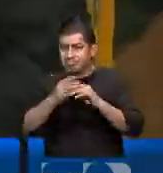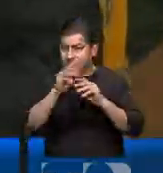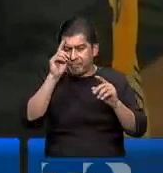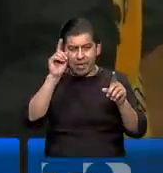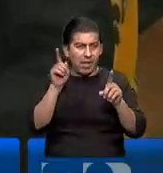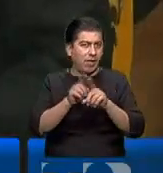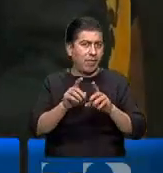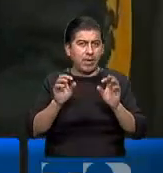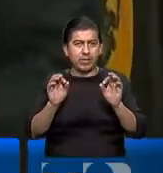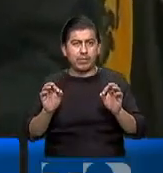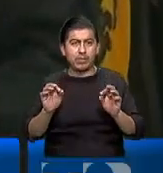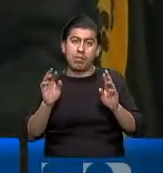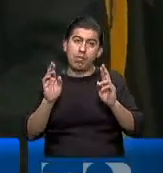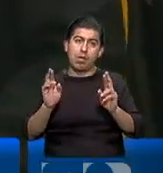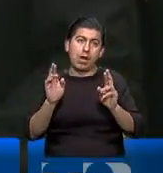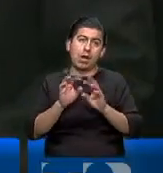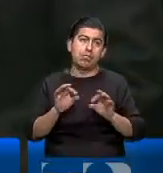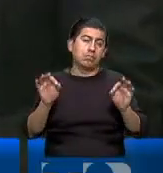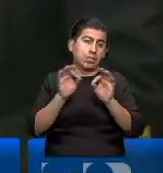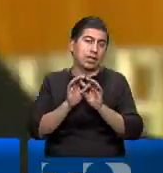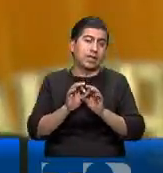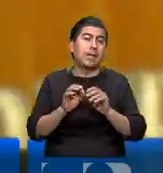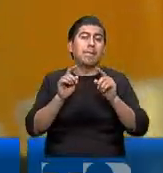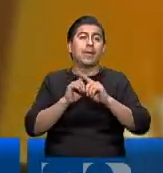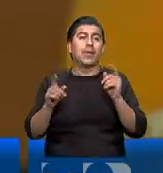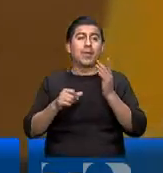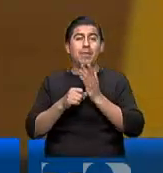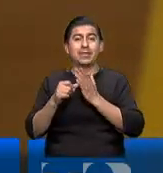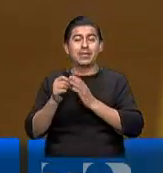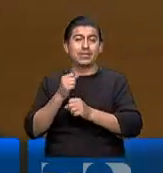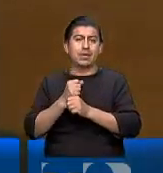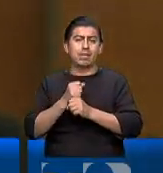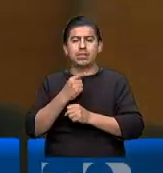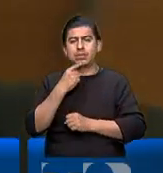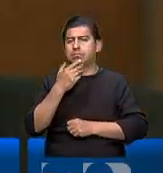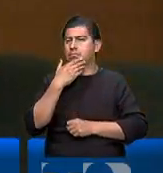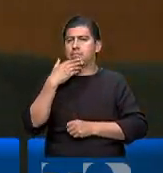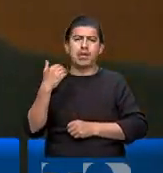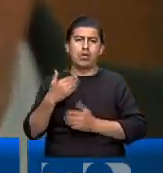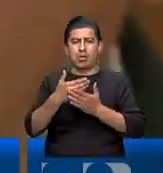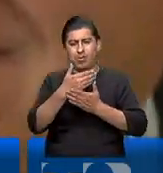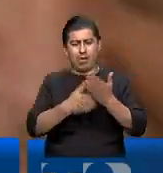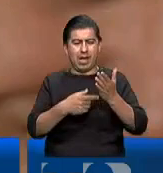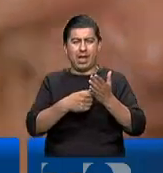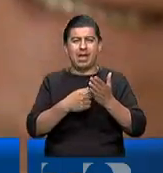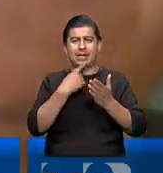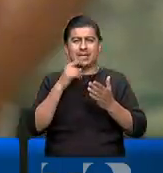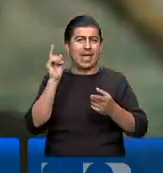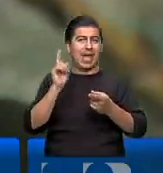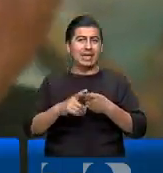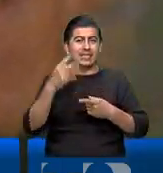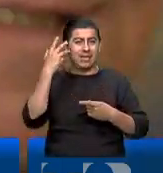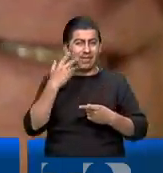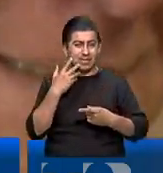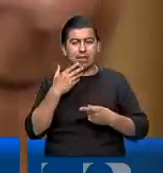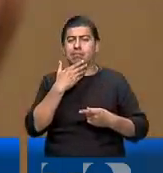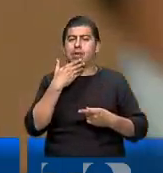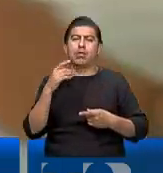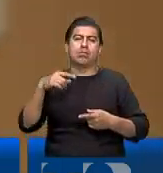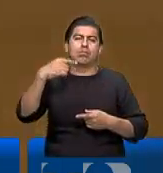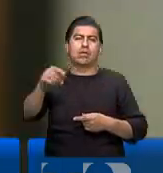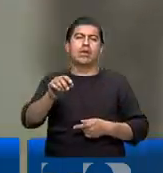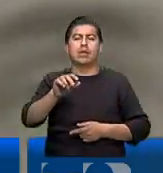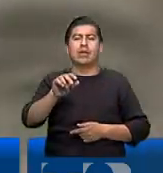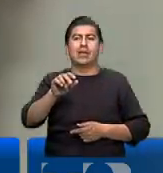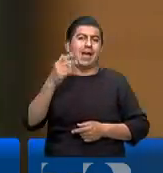para que lleguen a un consenso el ministro de trabajo reformó el acuerdo ministerial vigente que determina el 30